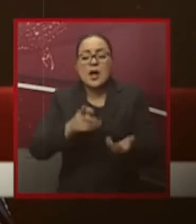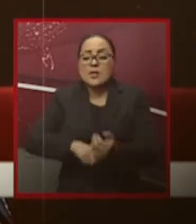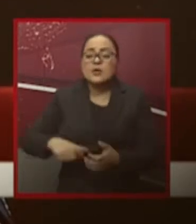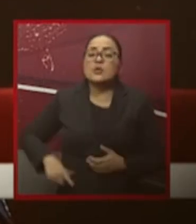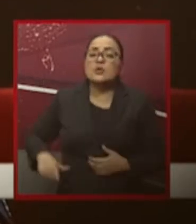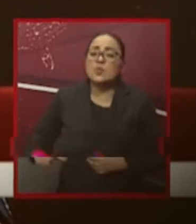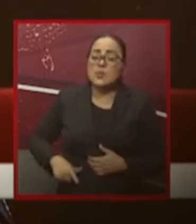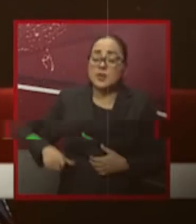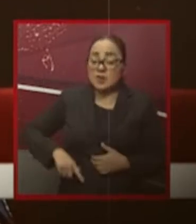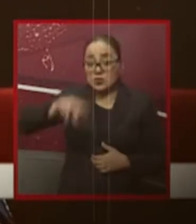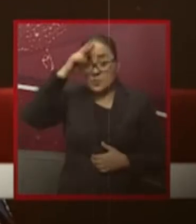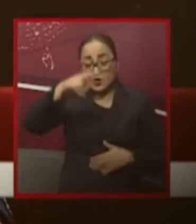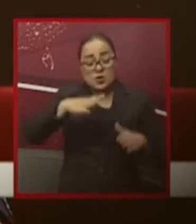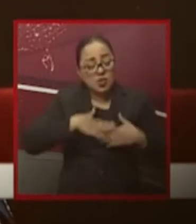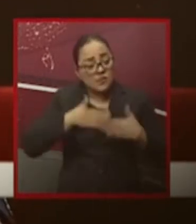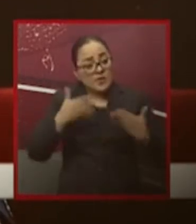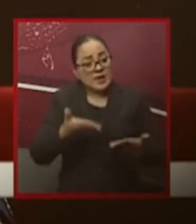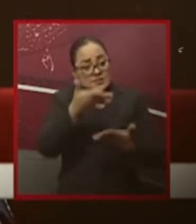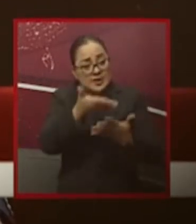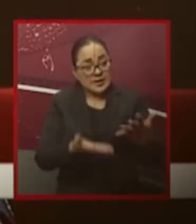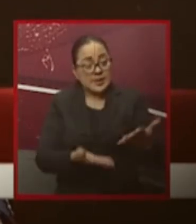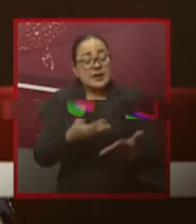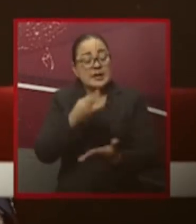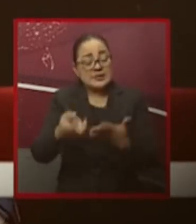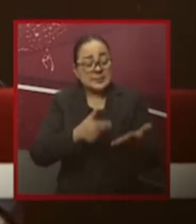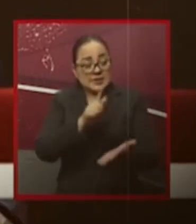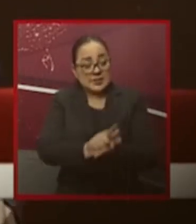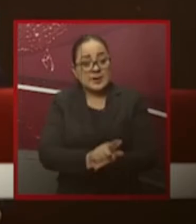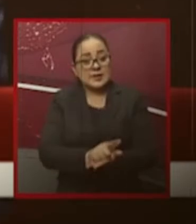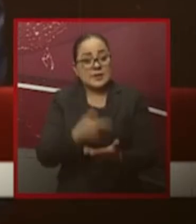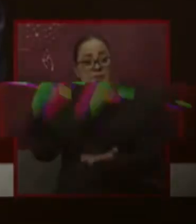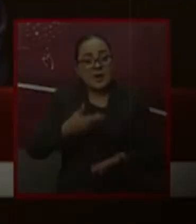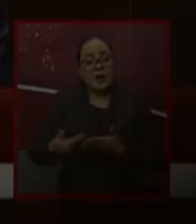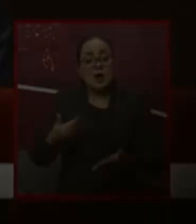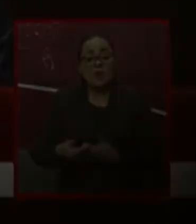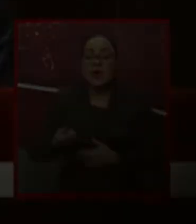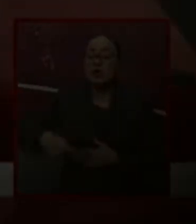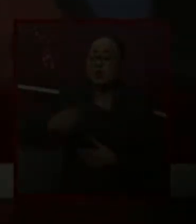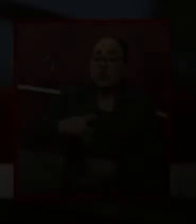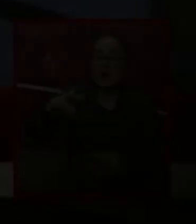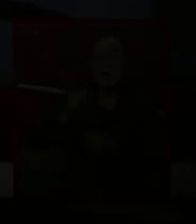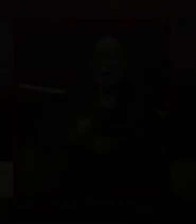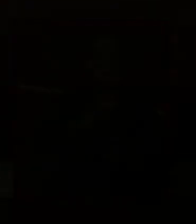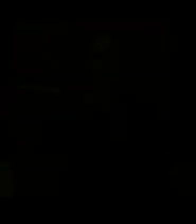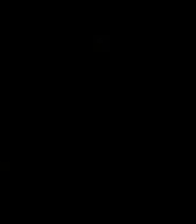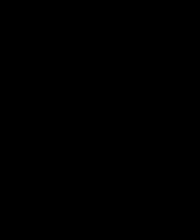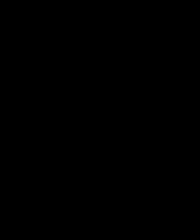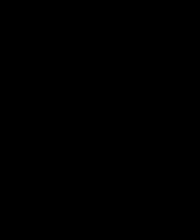para de una vez por todas darnos paz libertad y tranquilidad